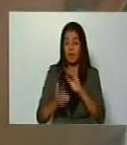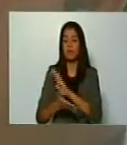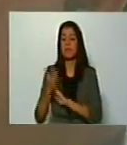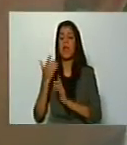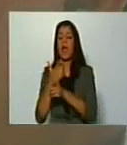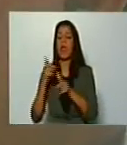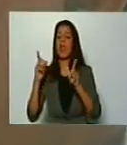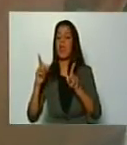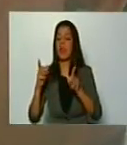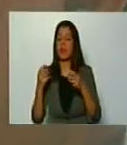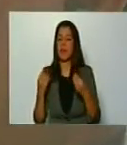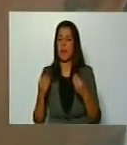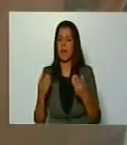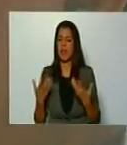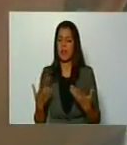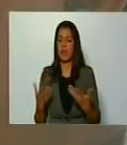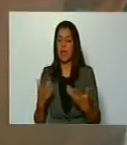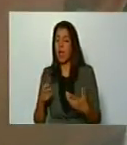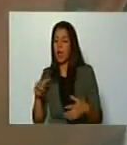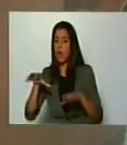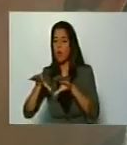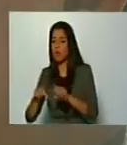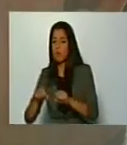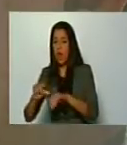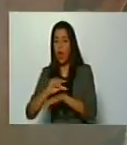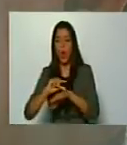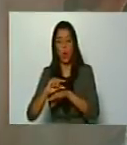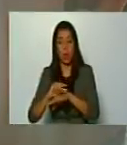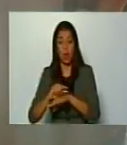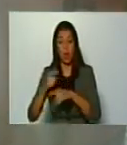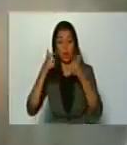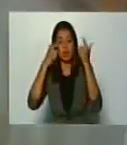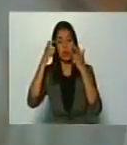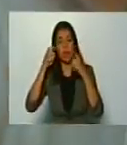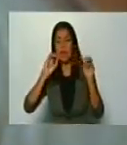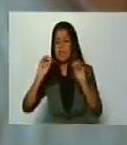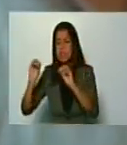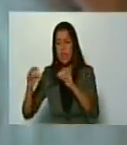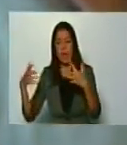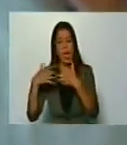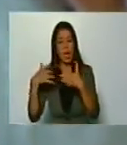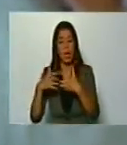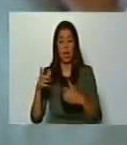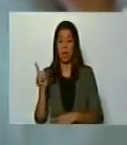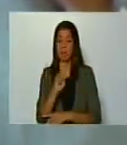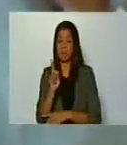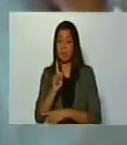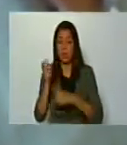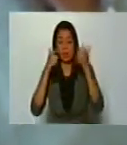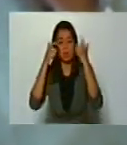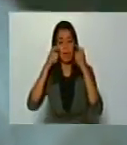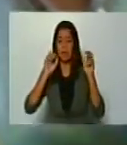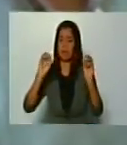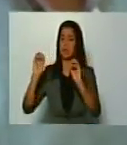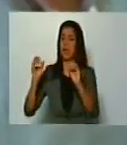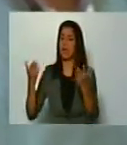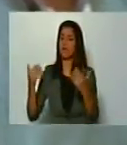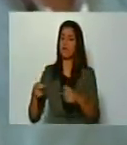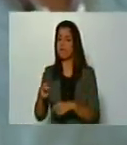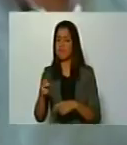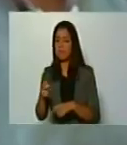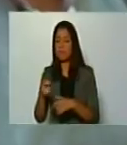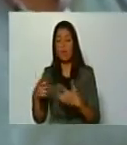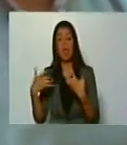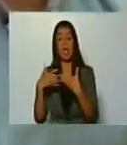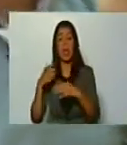no llamó a quemar gente. Hugo Chávez no llamó a poner barricadas. Hugo Chávez no llamó a impedir que la gente saliera a votar.